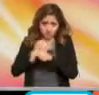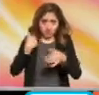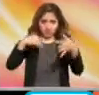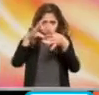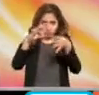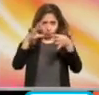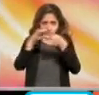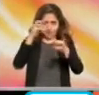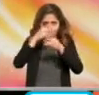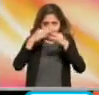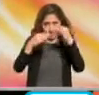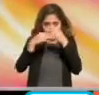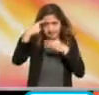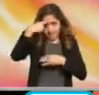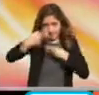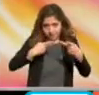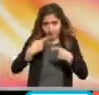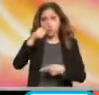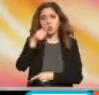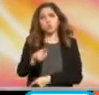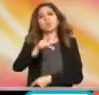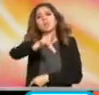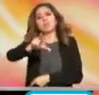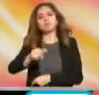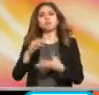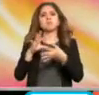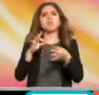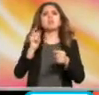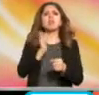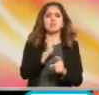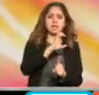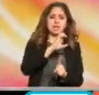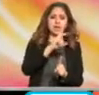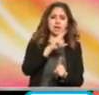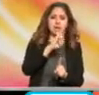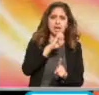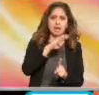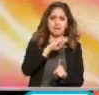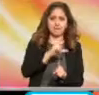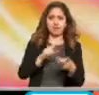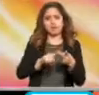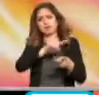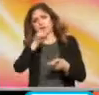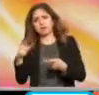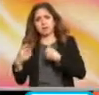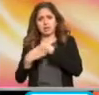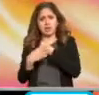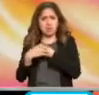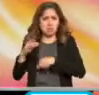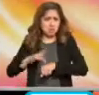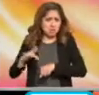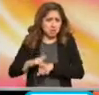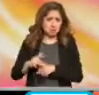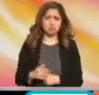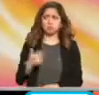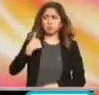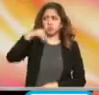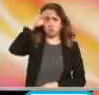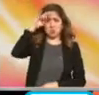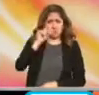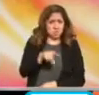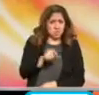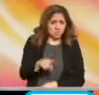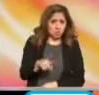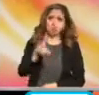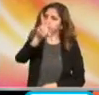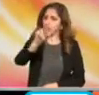explicas precisamente esta diferencia Porque yo no sé, ¿eh? de la crema al caldo de queso? Para que que yo lo no había mismo. escuchado. Pues no. Y verás